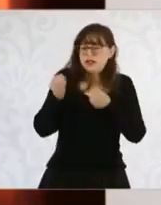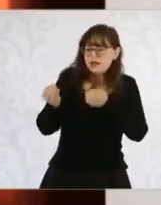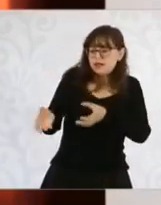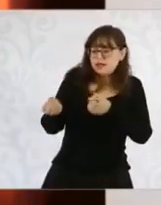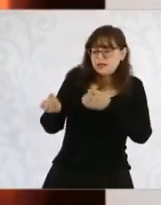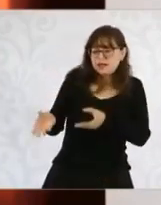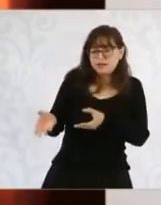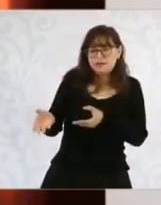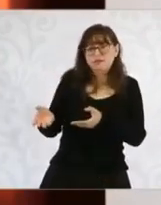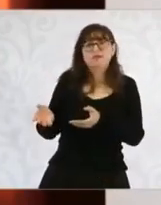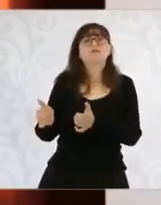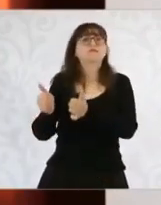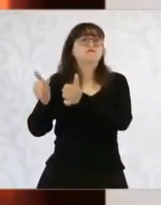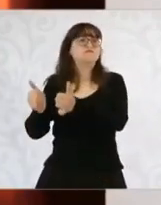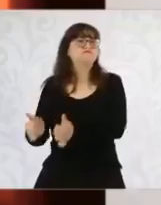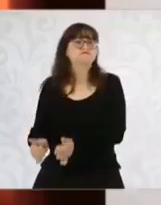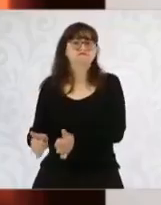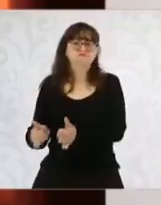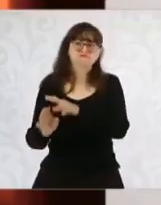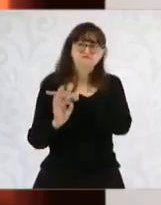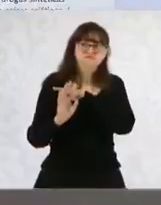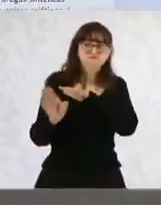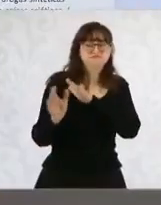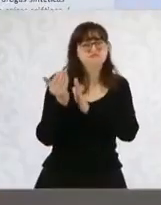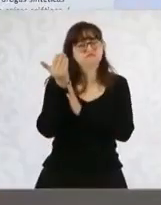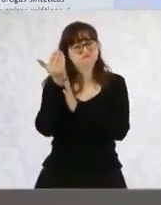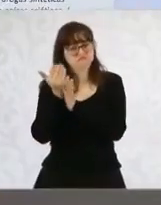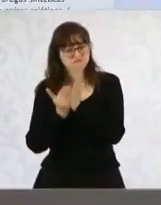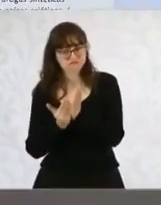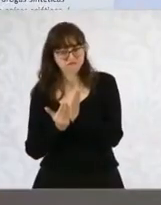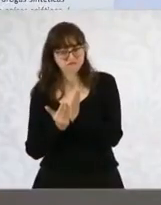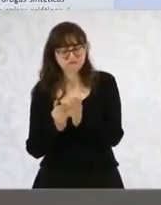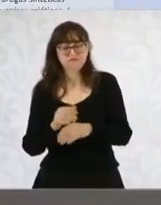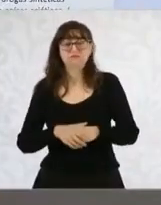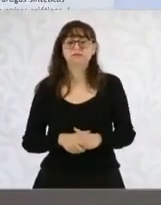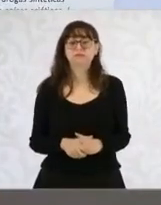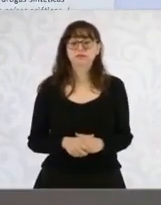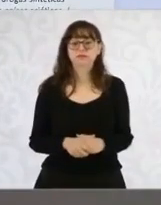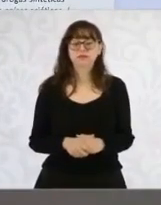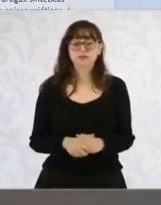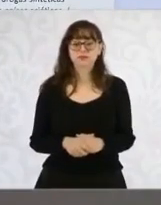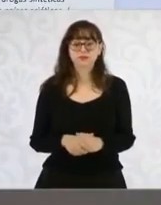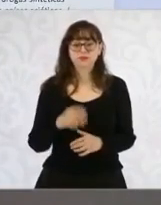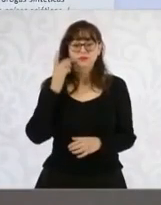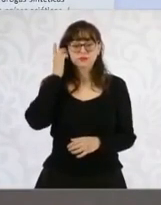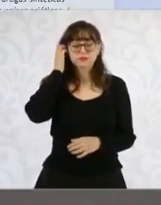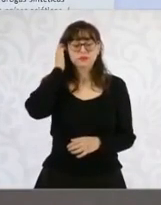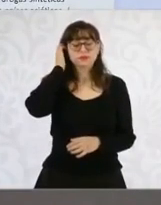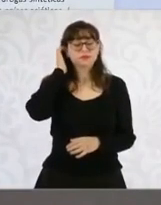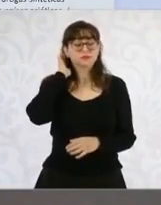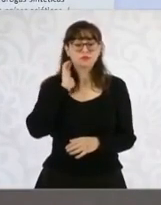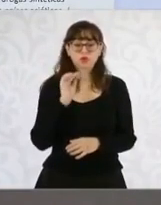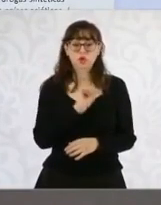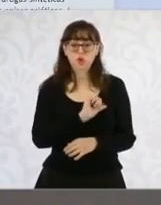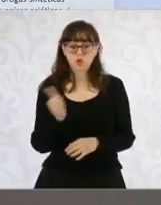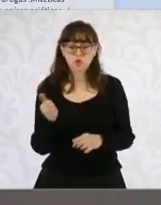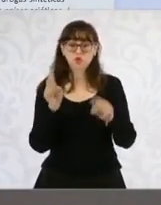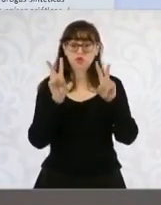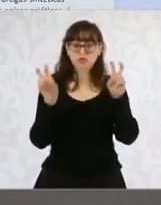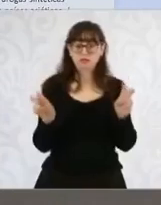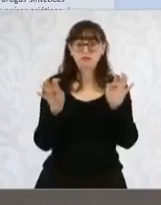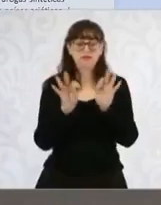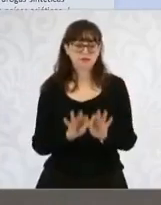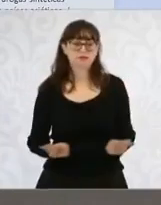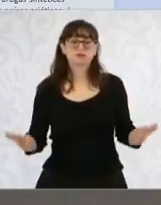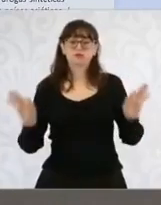fondo la movilidad de las personas por otro lado y por razones humanitarias siempre